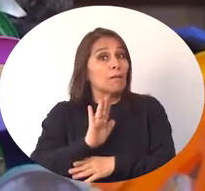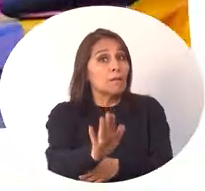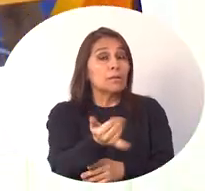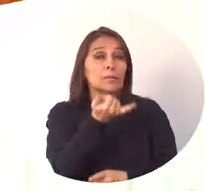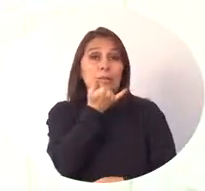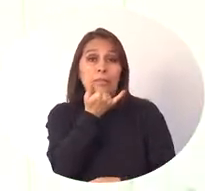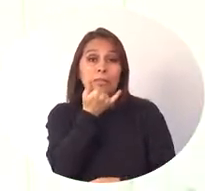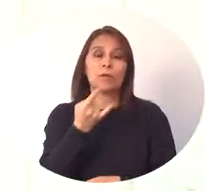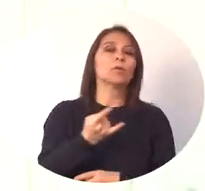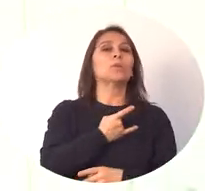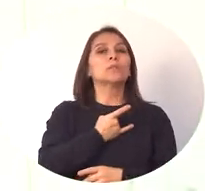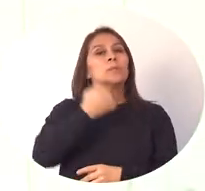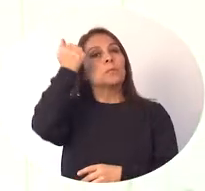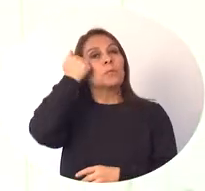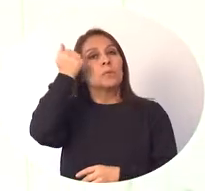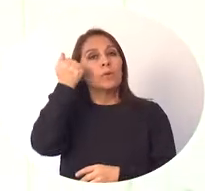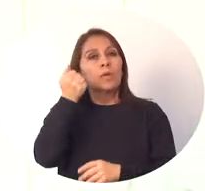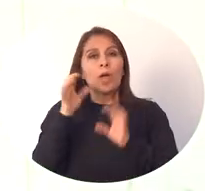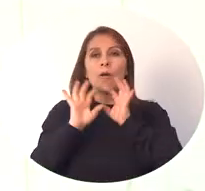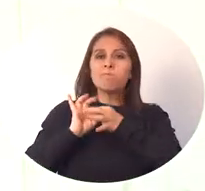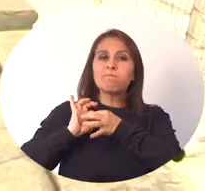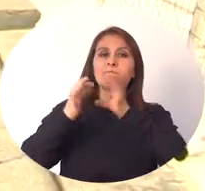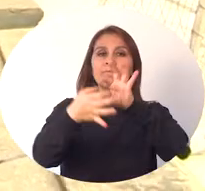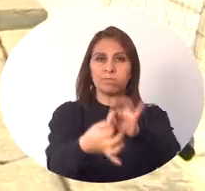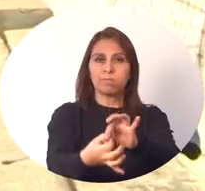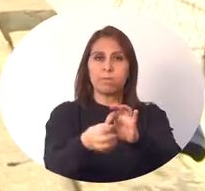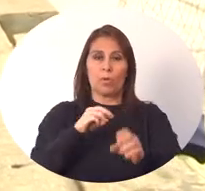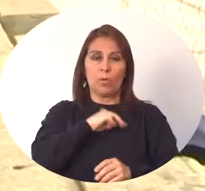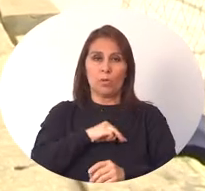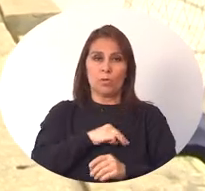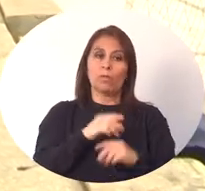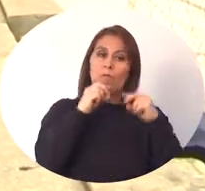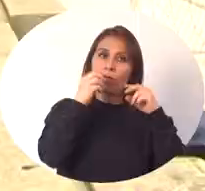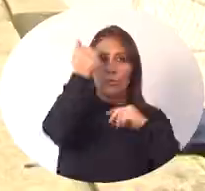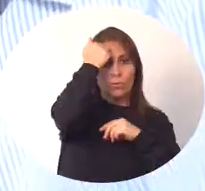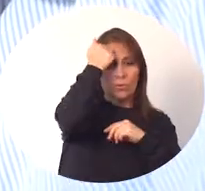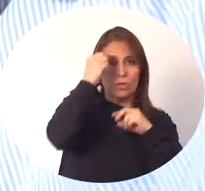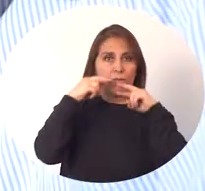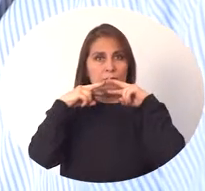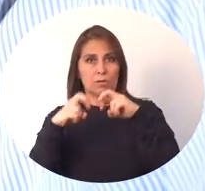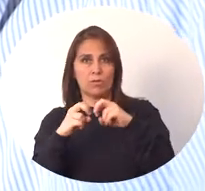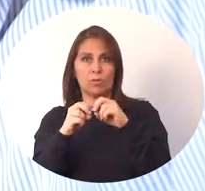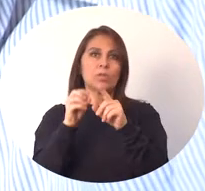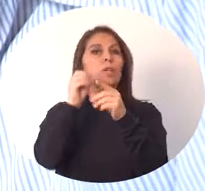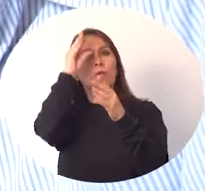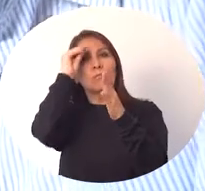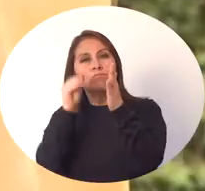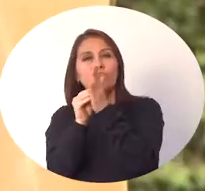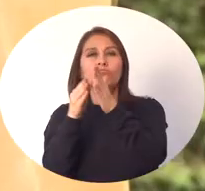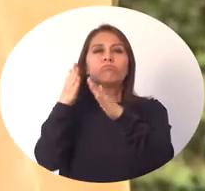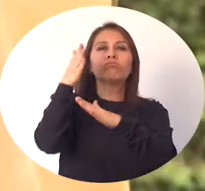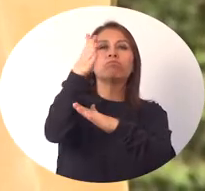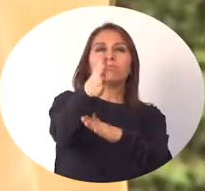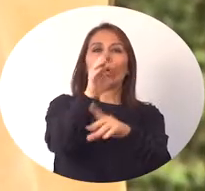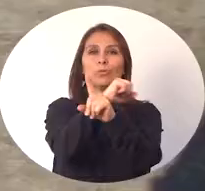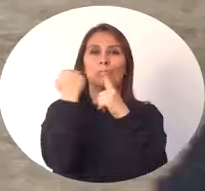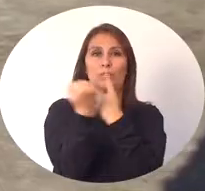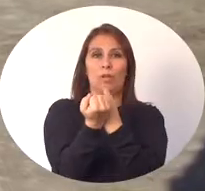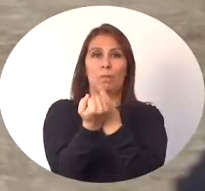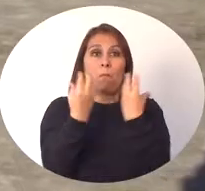De esta manera, la Universidad Pedagógica articula los compromisos misionales de docencia, investigación y proyección